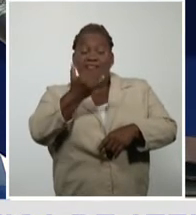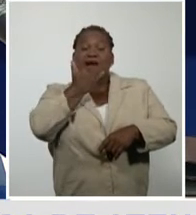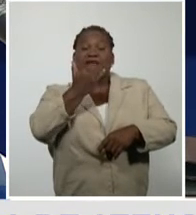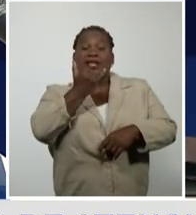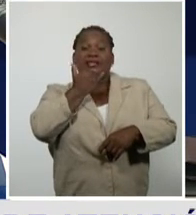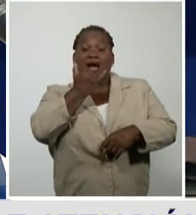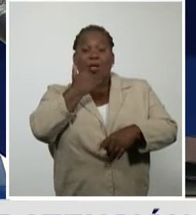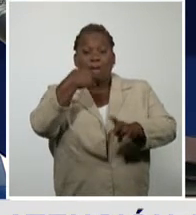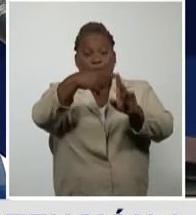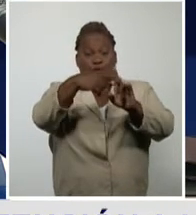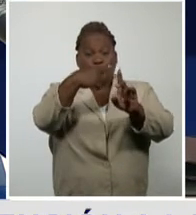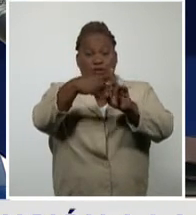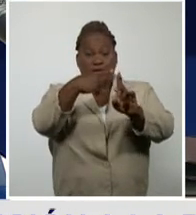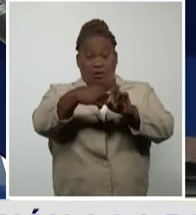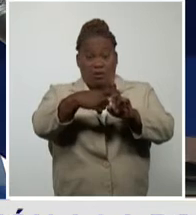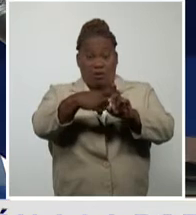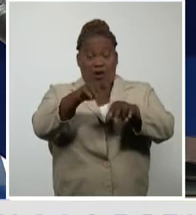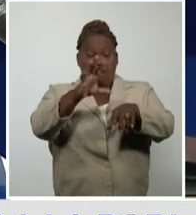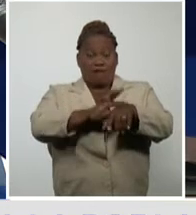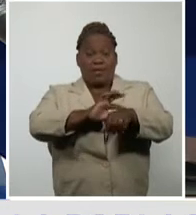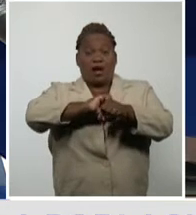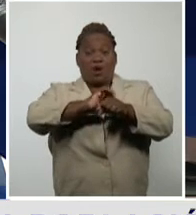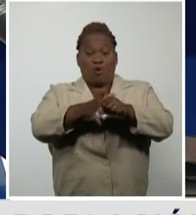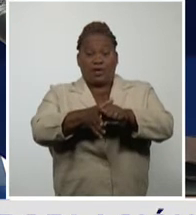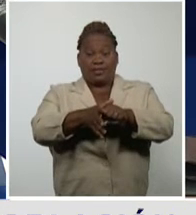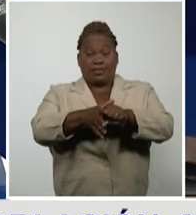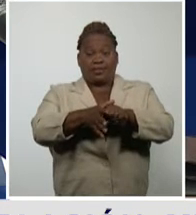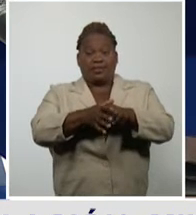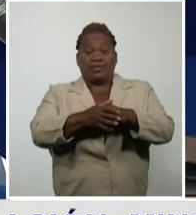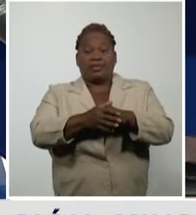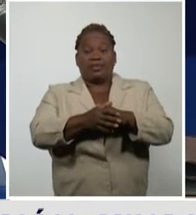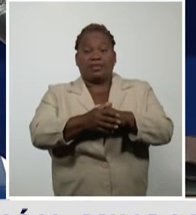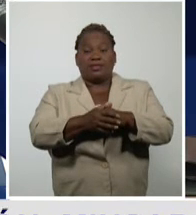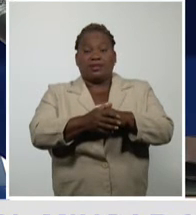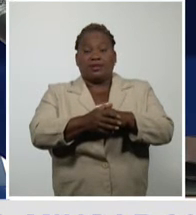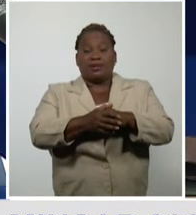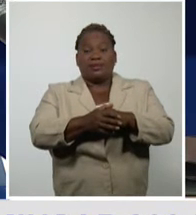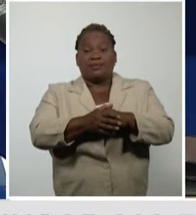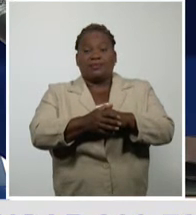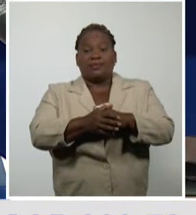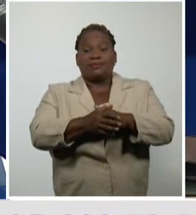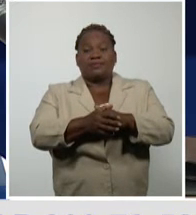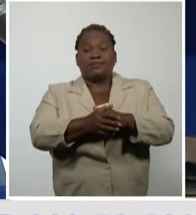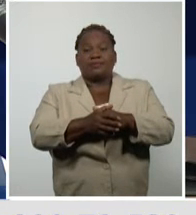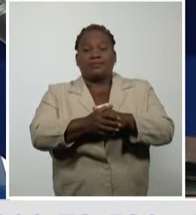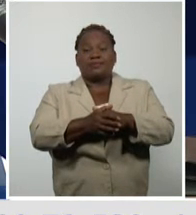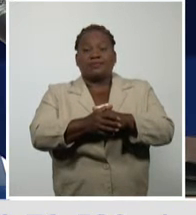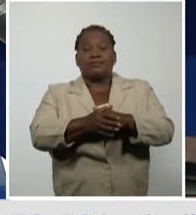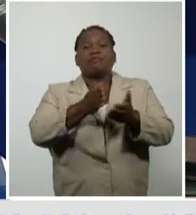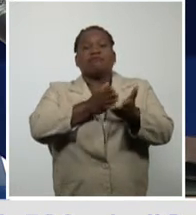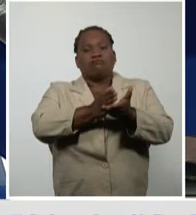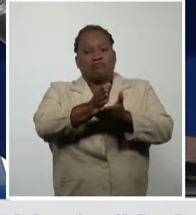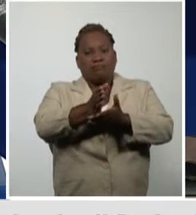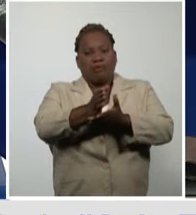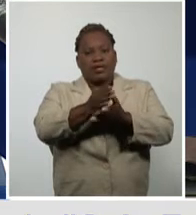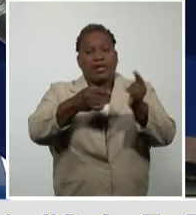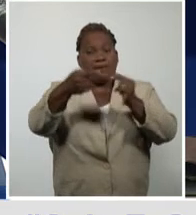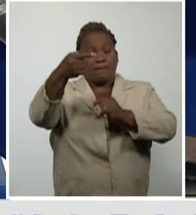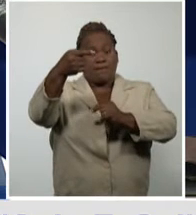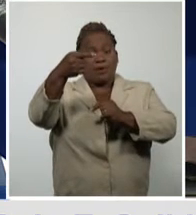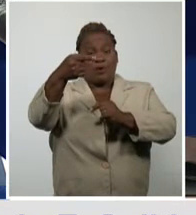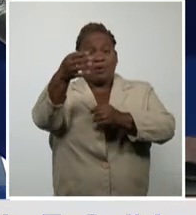positivos de COVID en cada una de nuestras provincias, pues se mantiene en el primer lugar el municipio